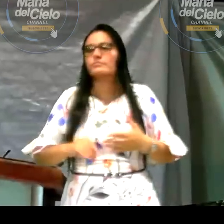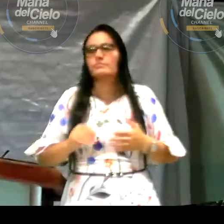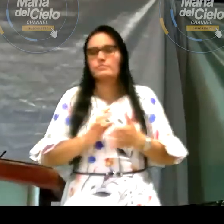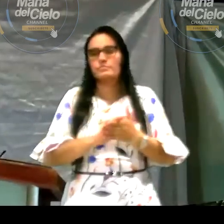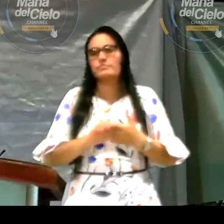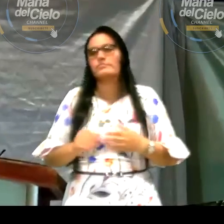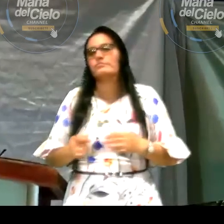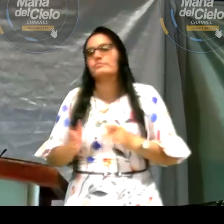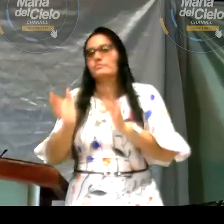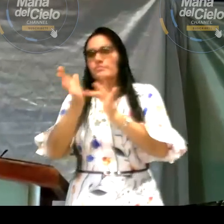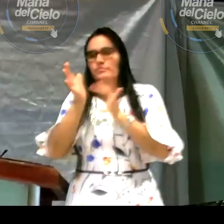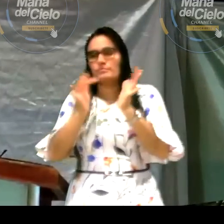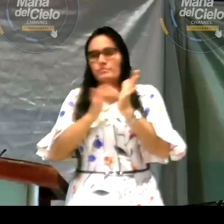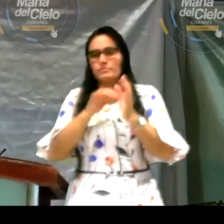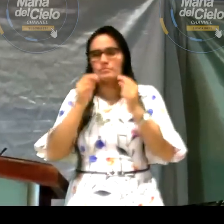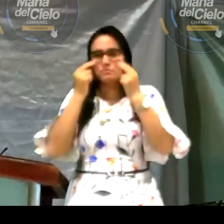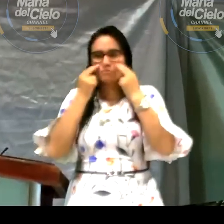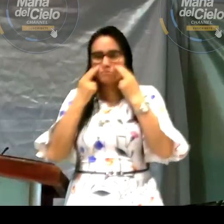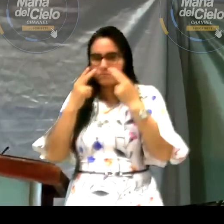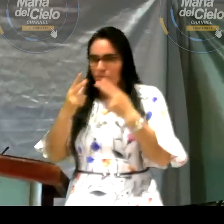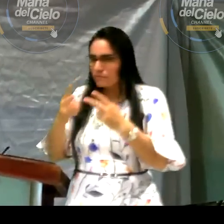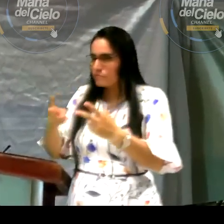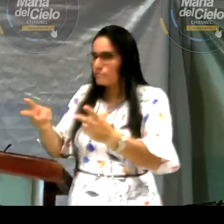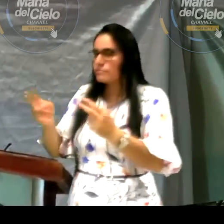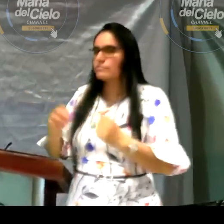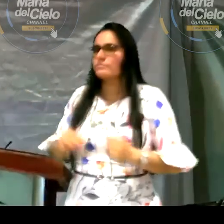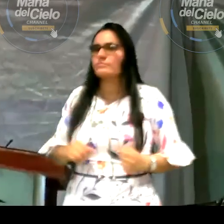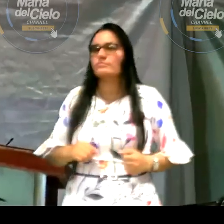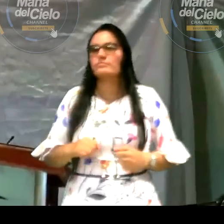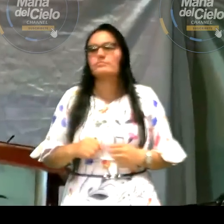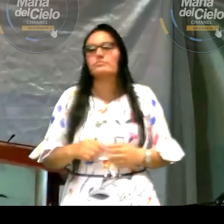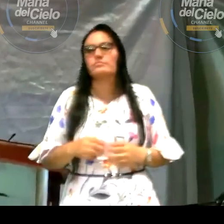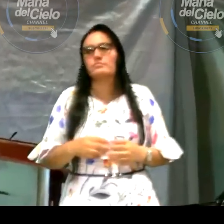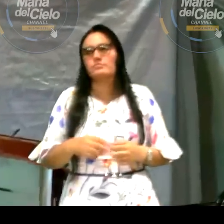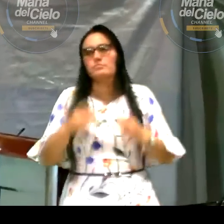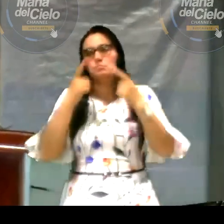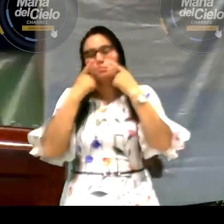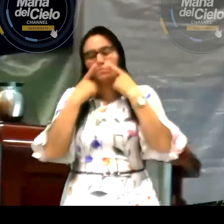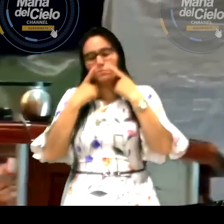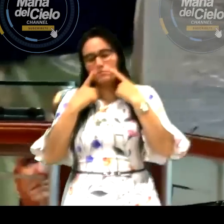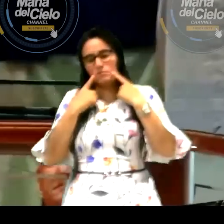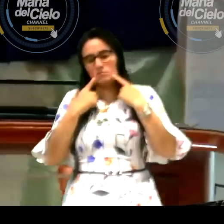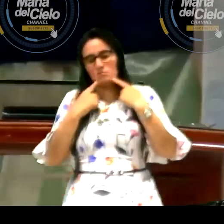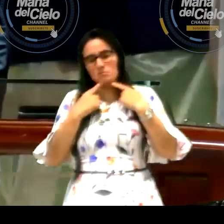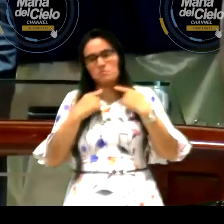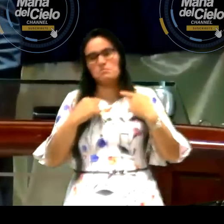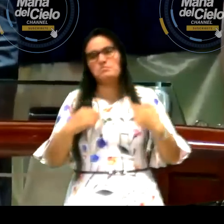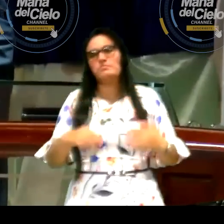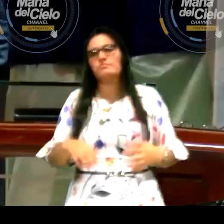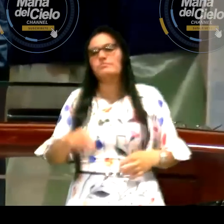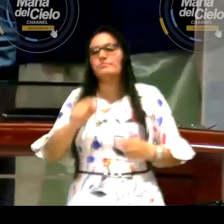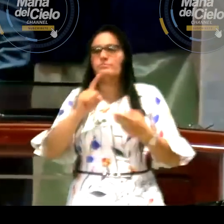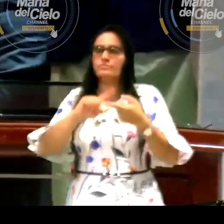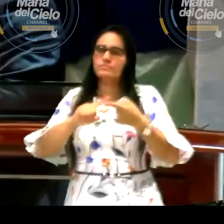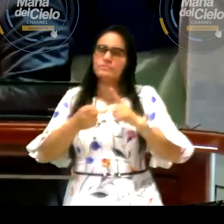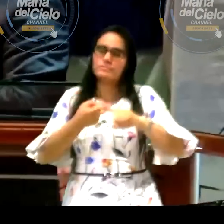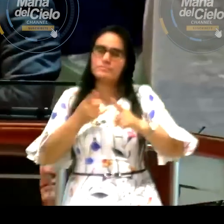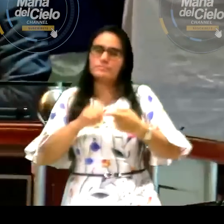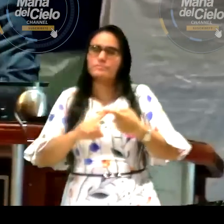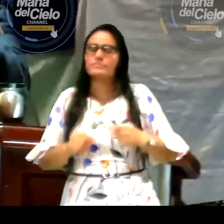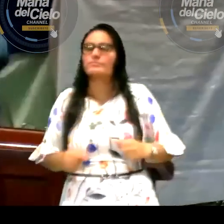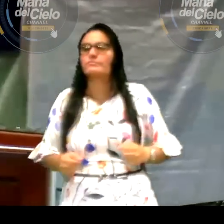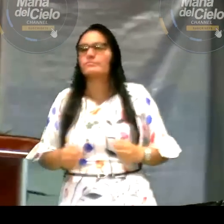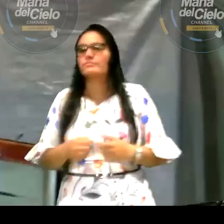verlo. O sea, eso decepciona de verdad. Pero cuando uno se considera amigo, lo que dice la